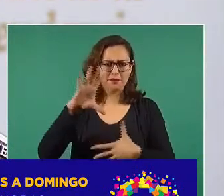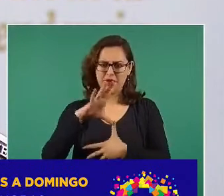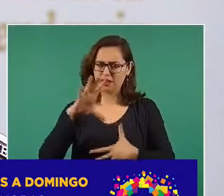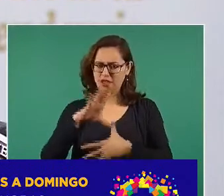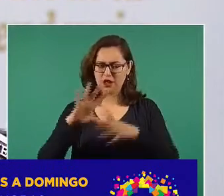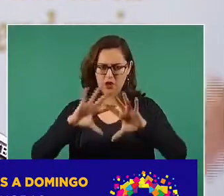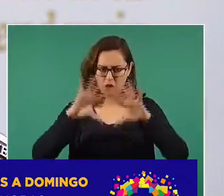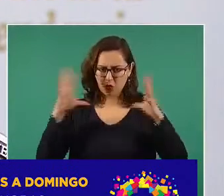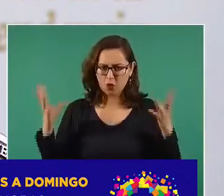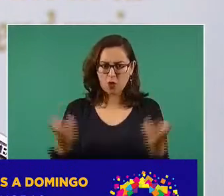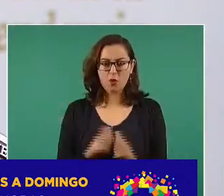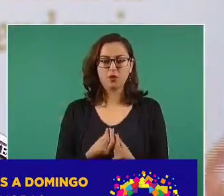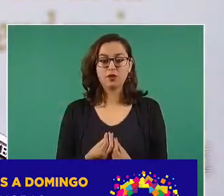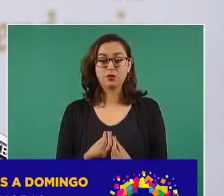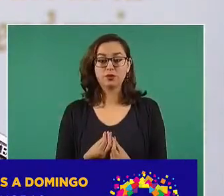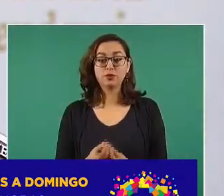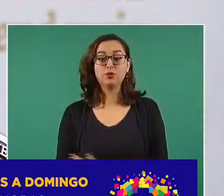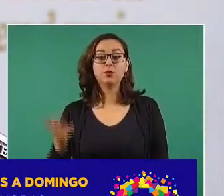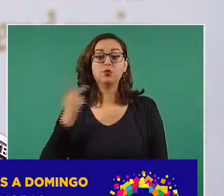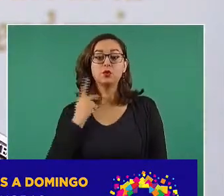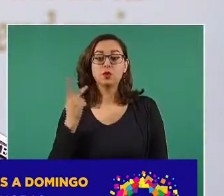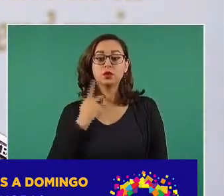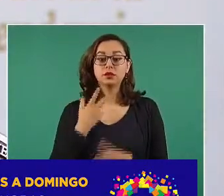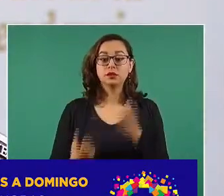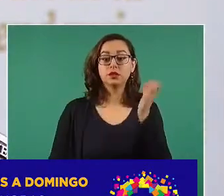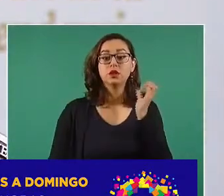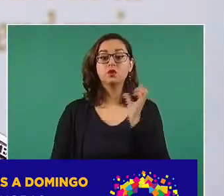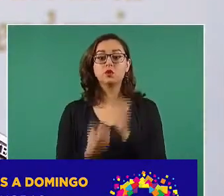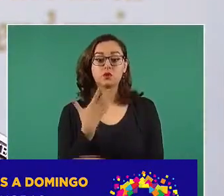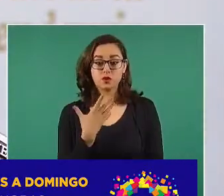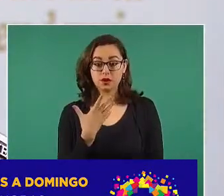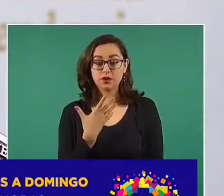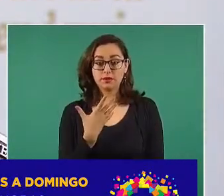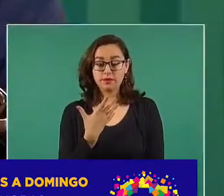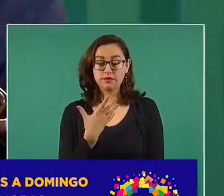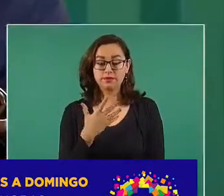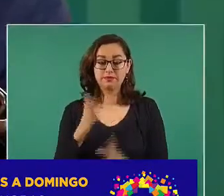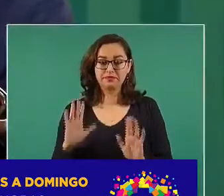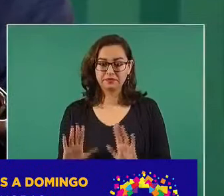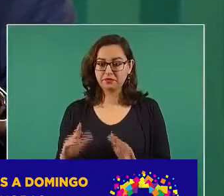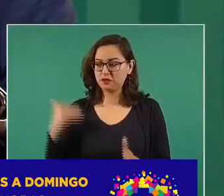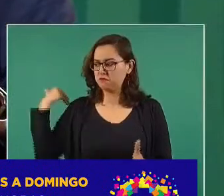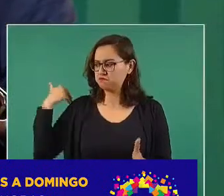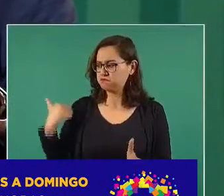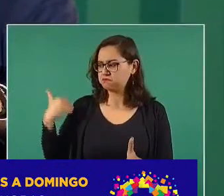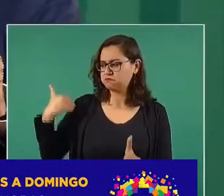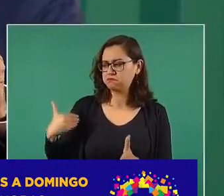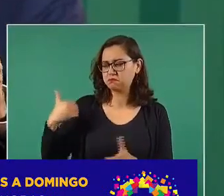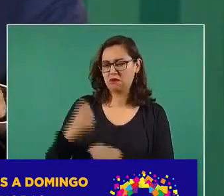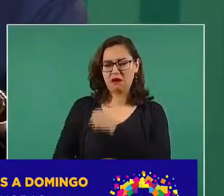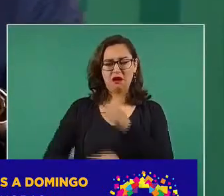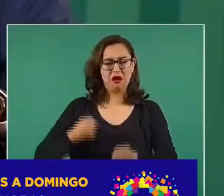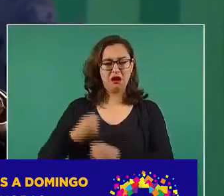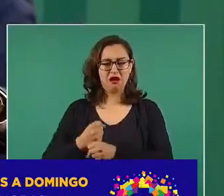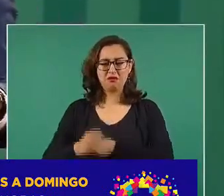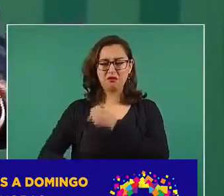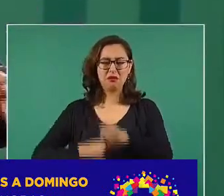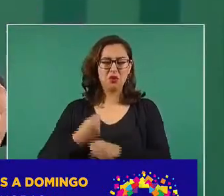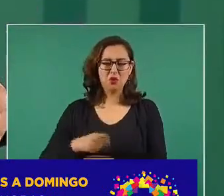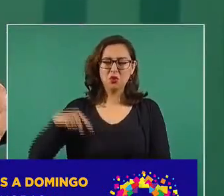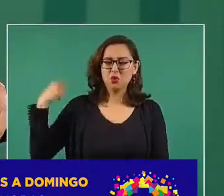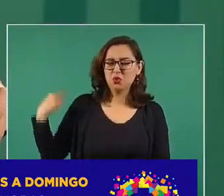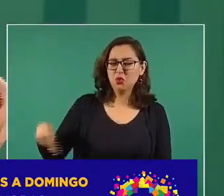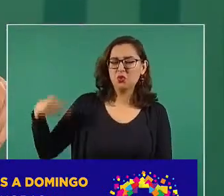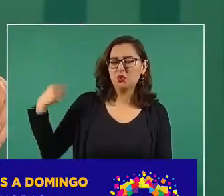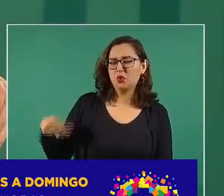y cambiar la política que se ha venido implementando desde hace mucho tiempo. Por